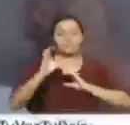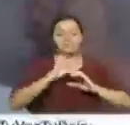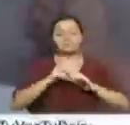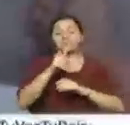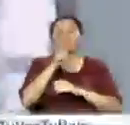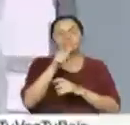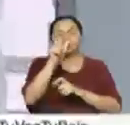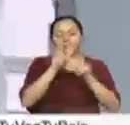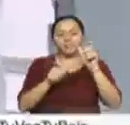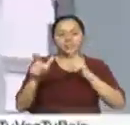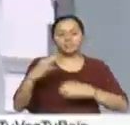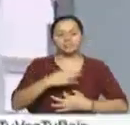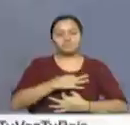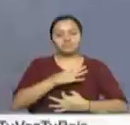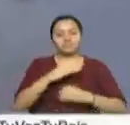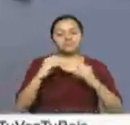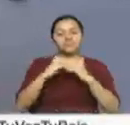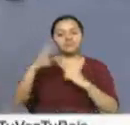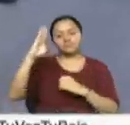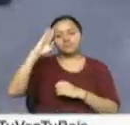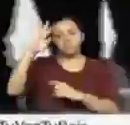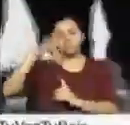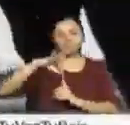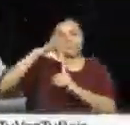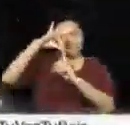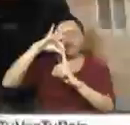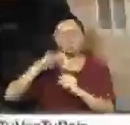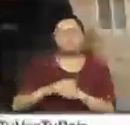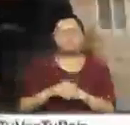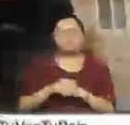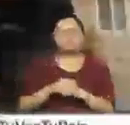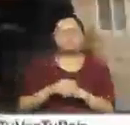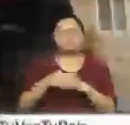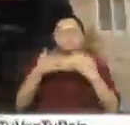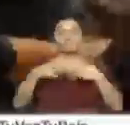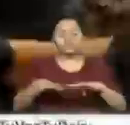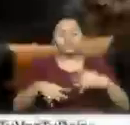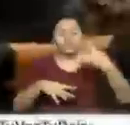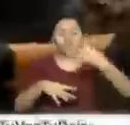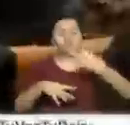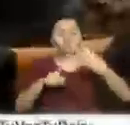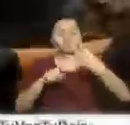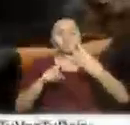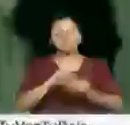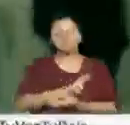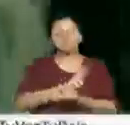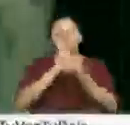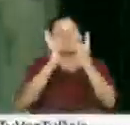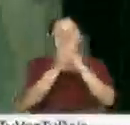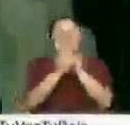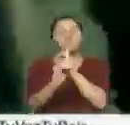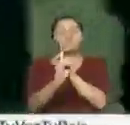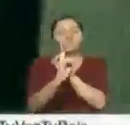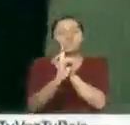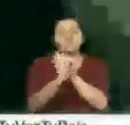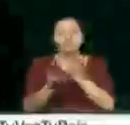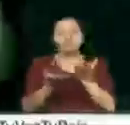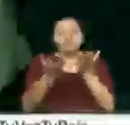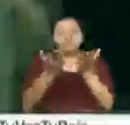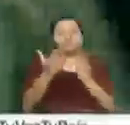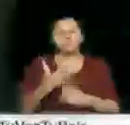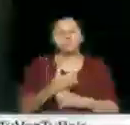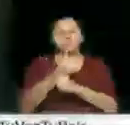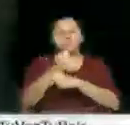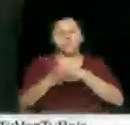por personal civil y policial especializado. Mientras que el cuarto libro busca regular las entidades que brindan seguridad